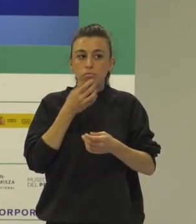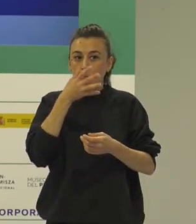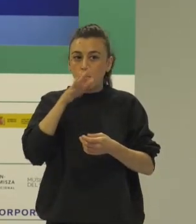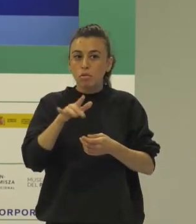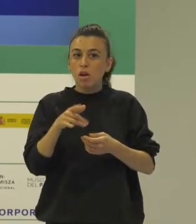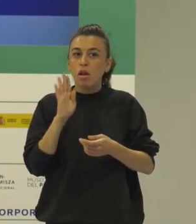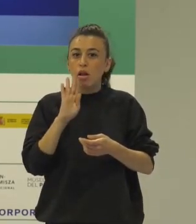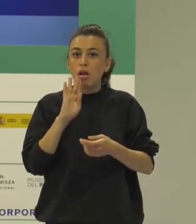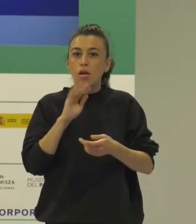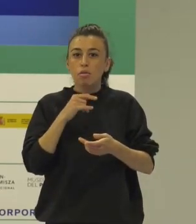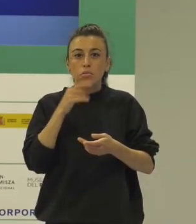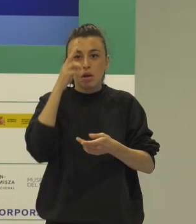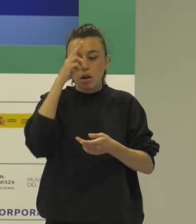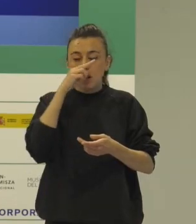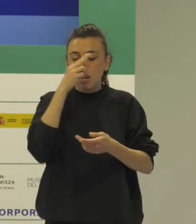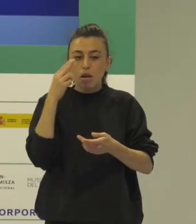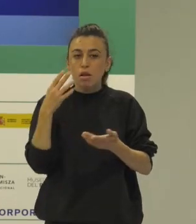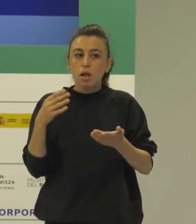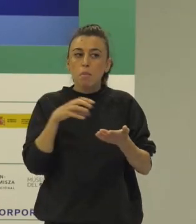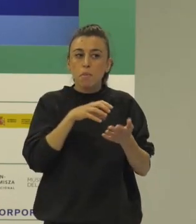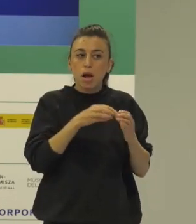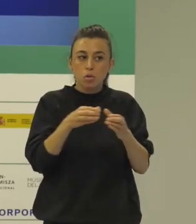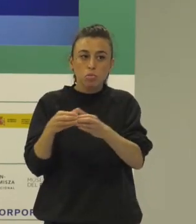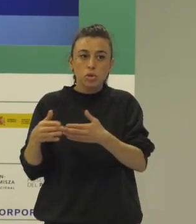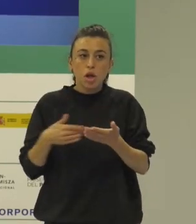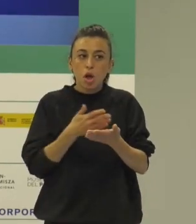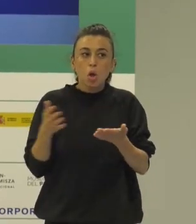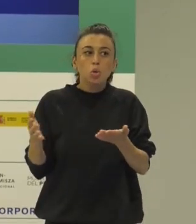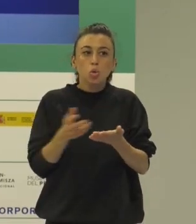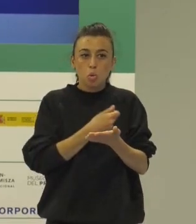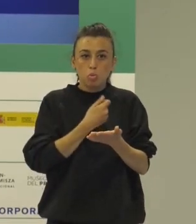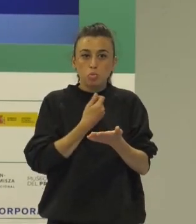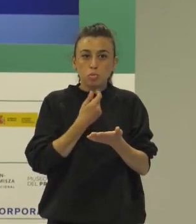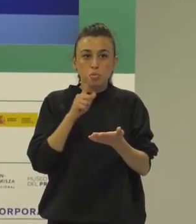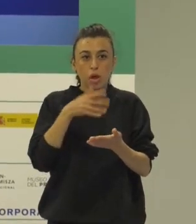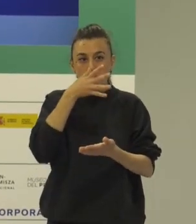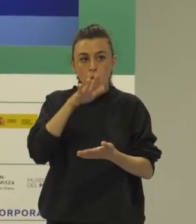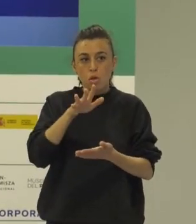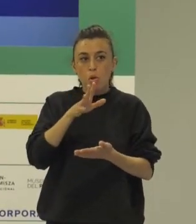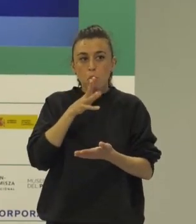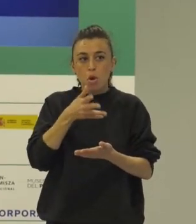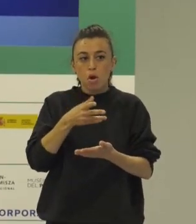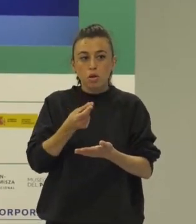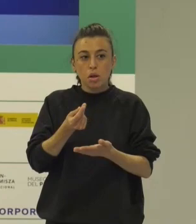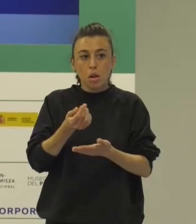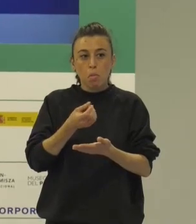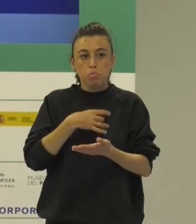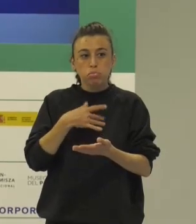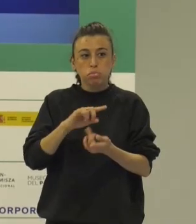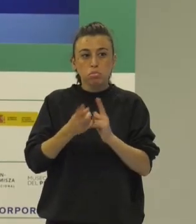Iglesia desde todas las diócesis y acusarlos, dicen que de lavado de dinero, de ser una red,